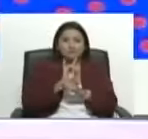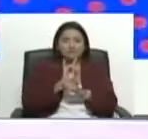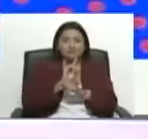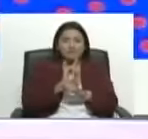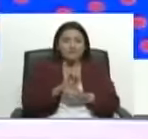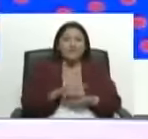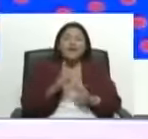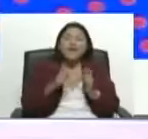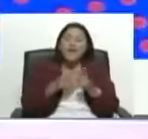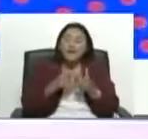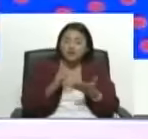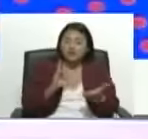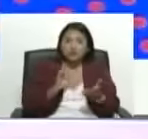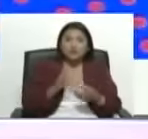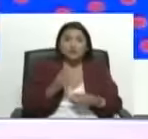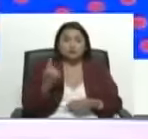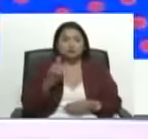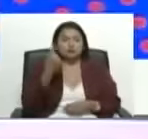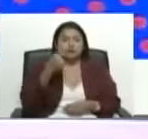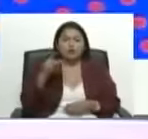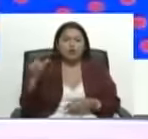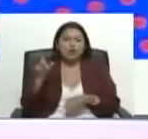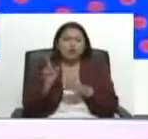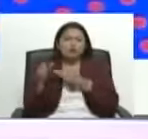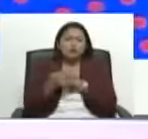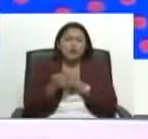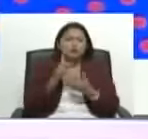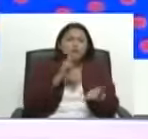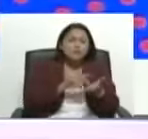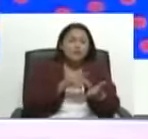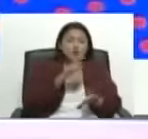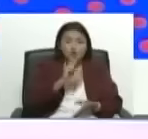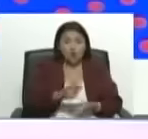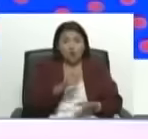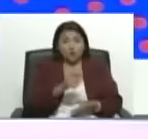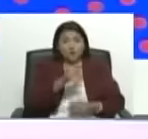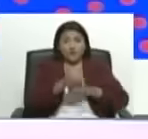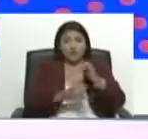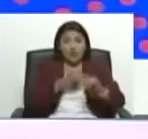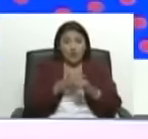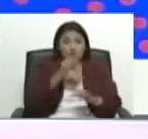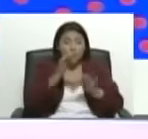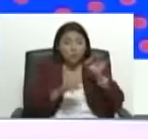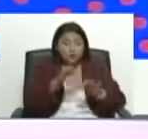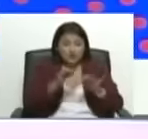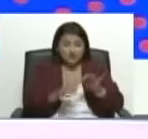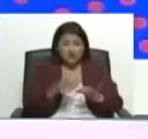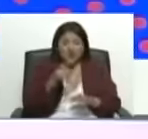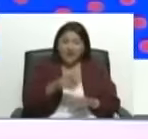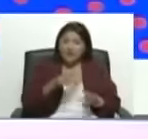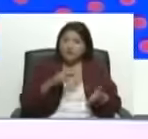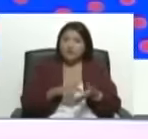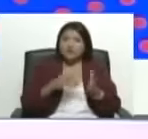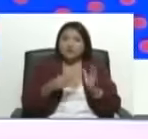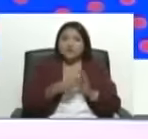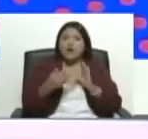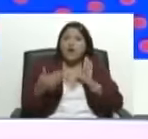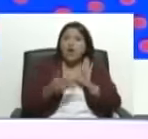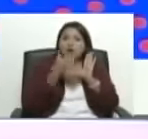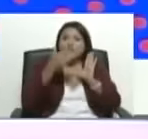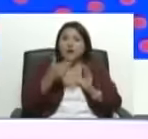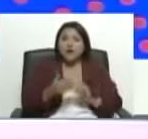de forma unilateral a la Corte Internacional de Justicia, como lo hizo Guyana,